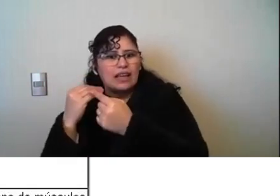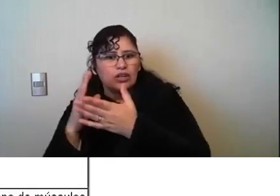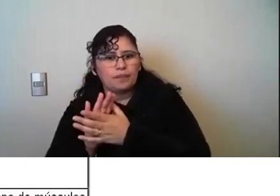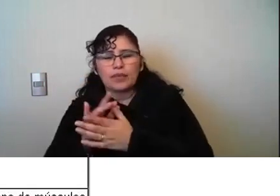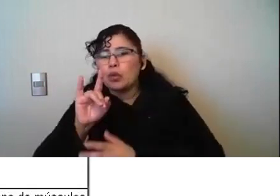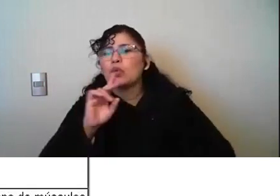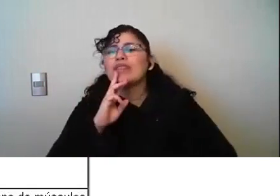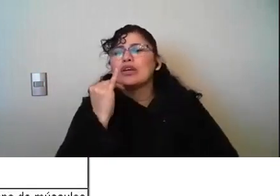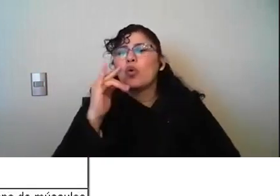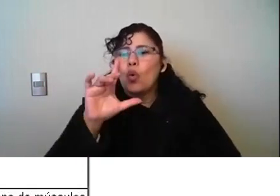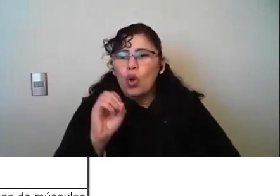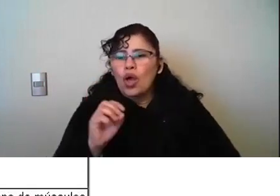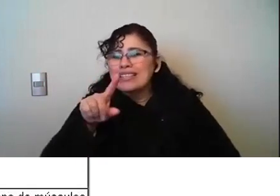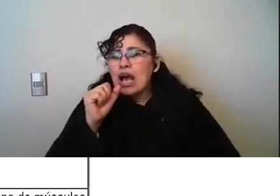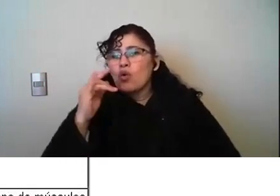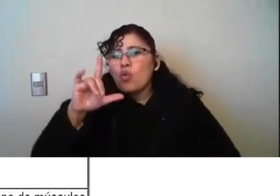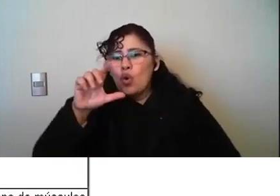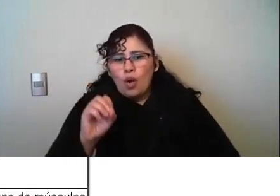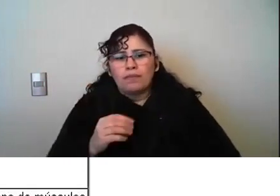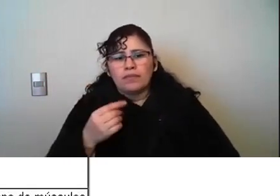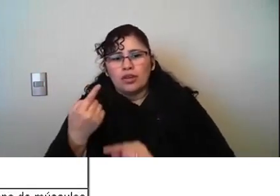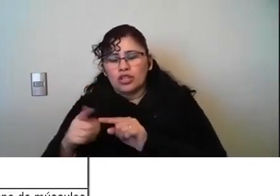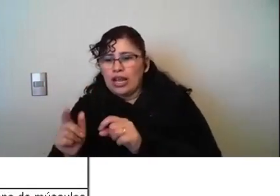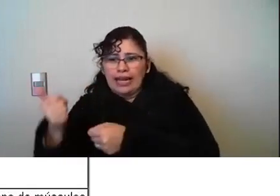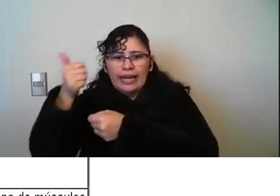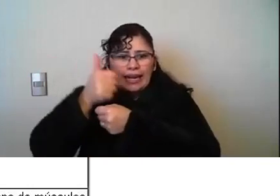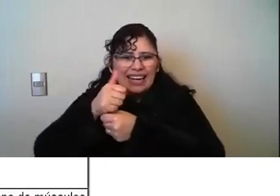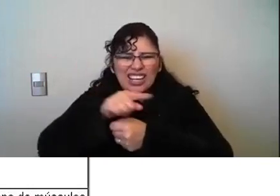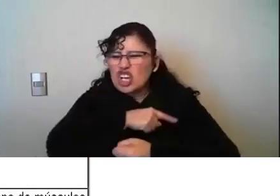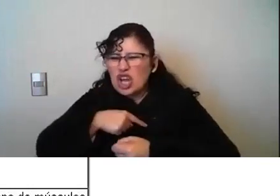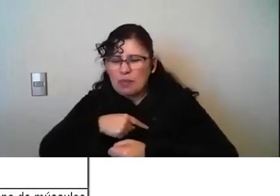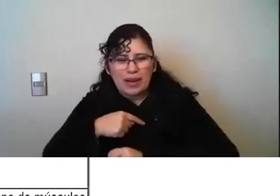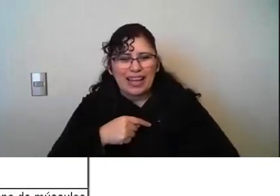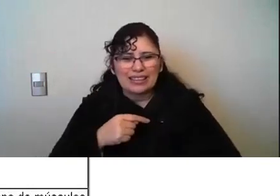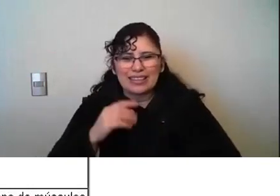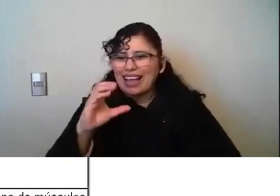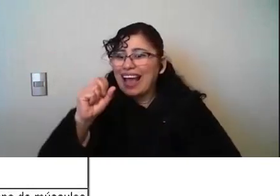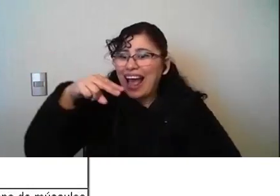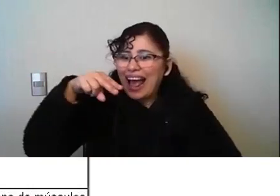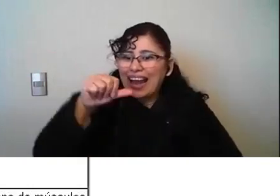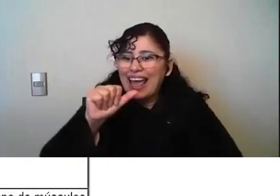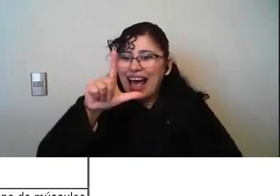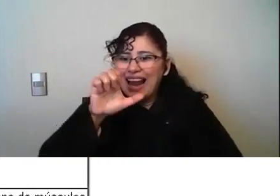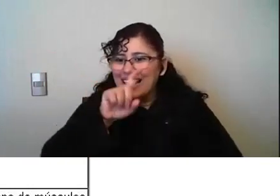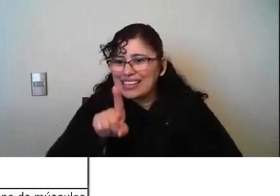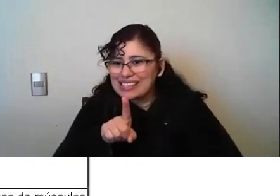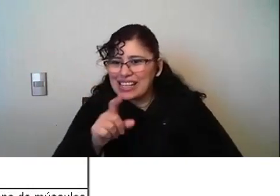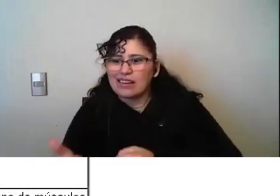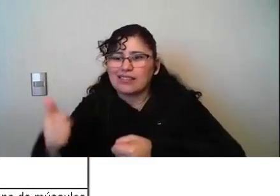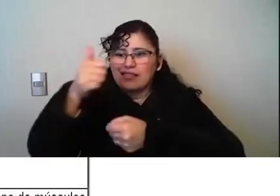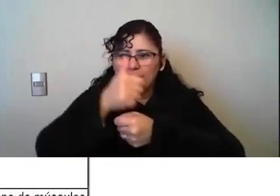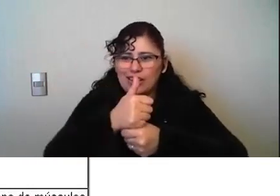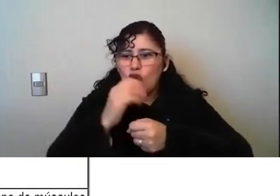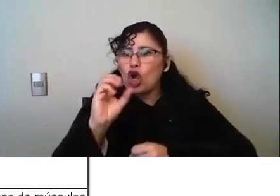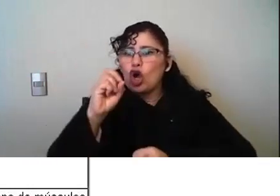utrículo, del sáculo, y aquí deberíamos nosotros reemplazar esto por conductos semicirculares, ¿ya? Porque cuando hablamos